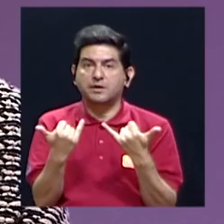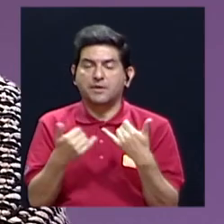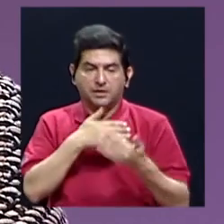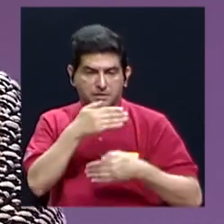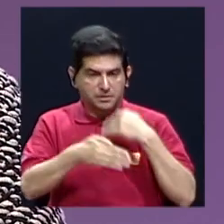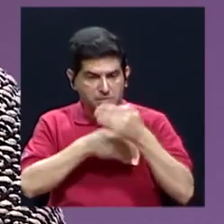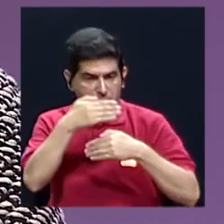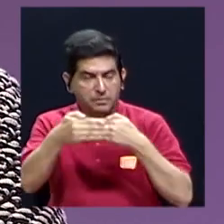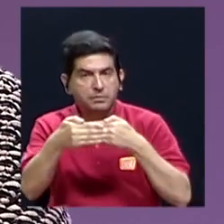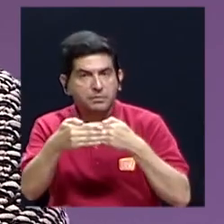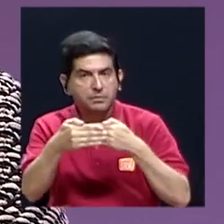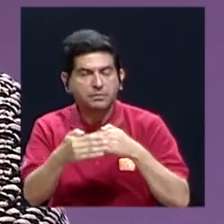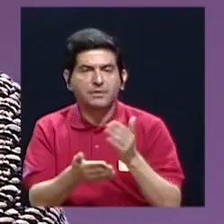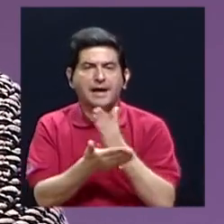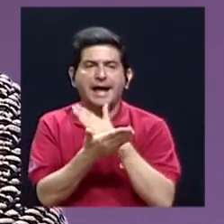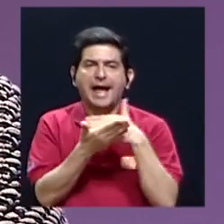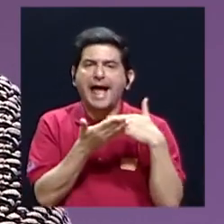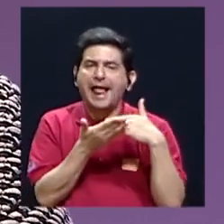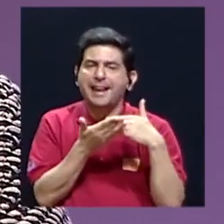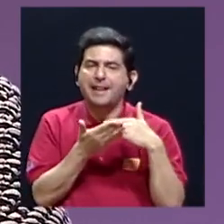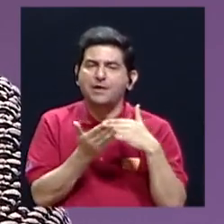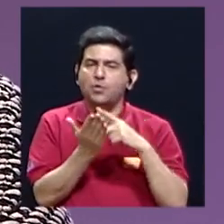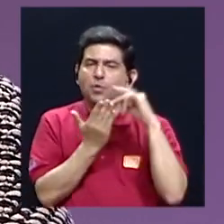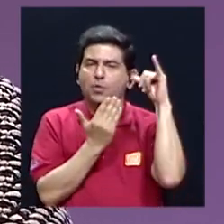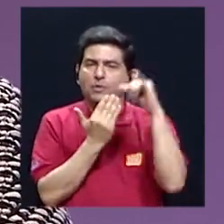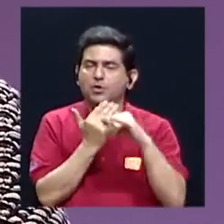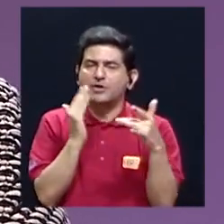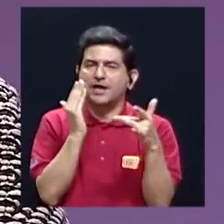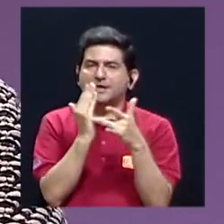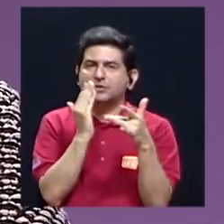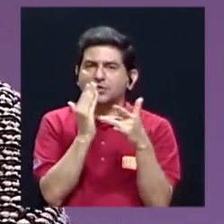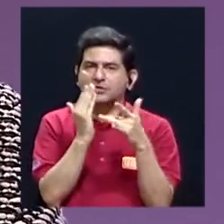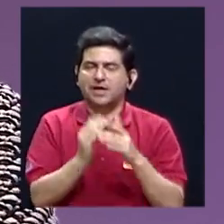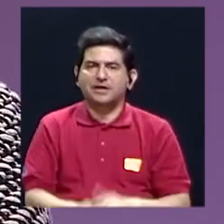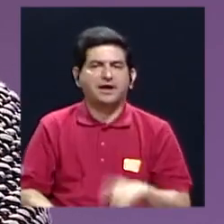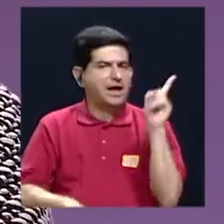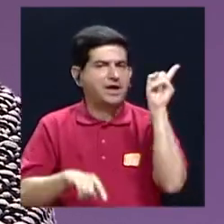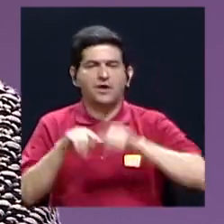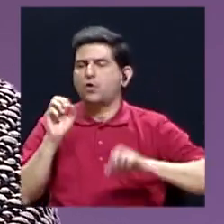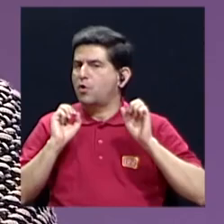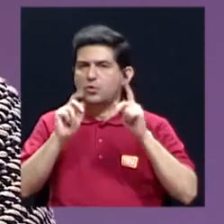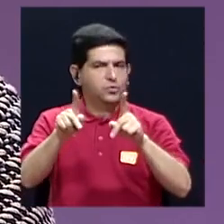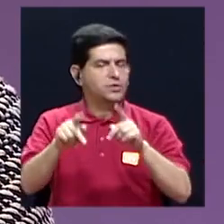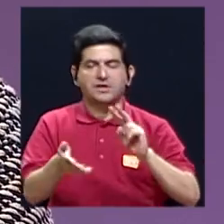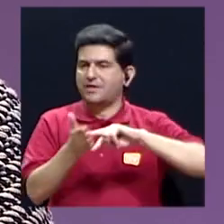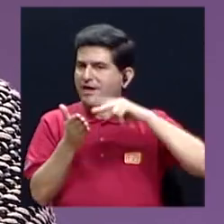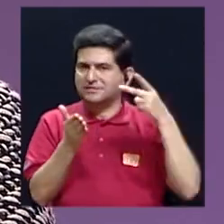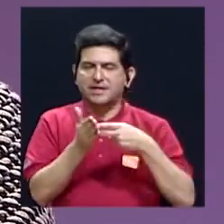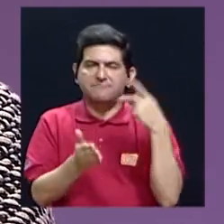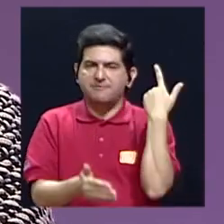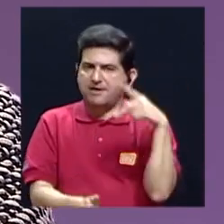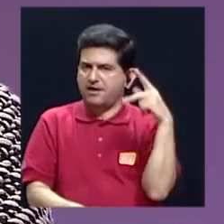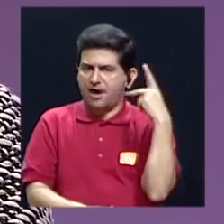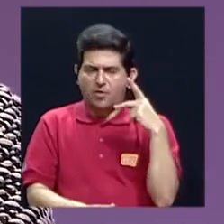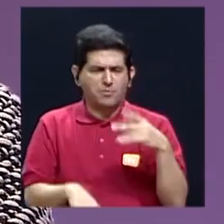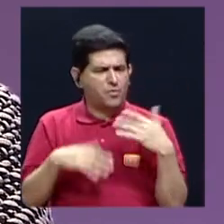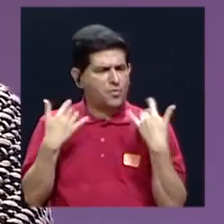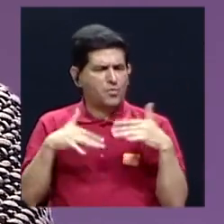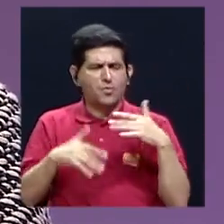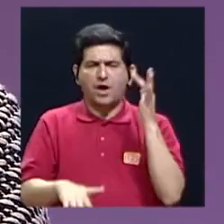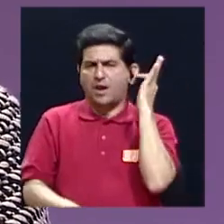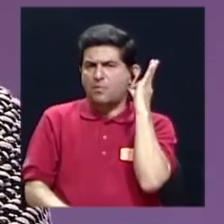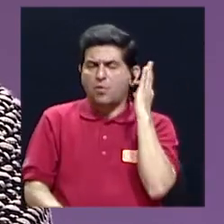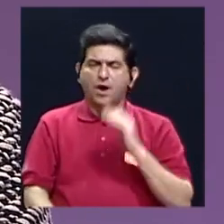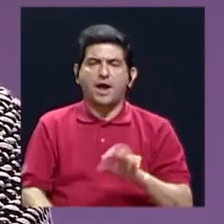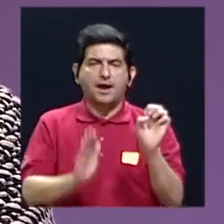activos, algunos de ellos hacen la técnica inviable, porque significan un riesgo excesivo para la